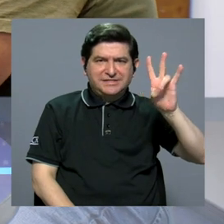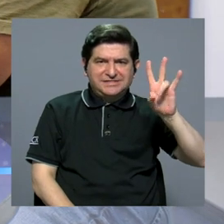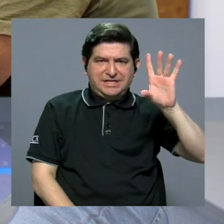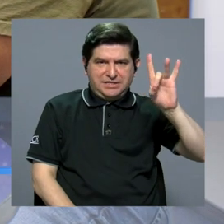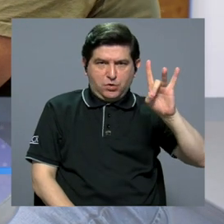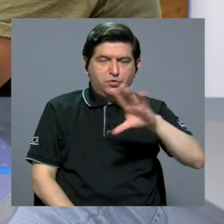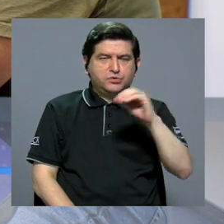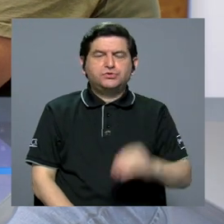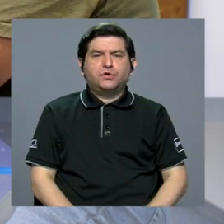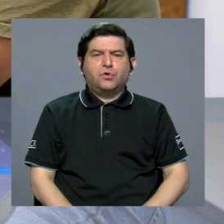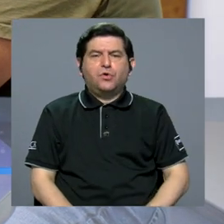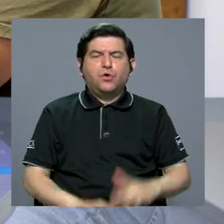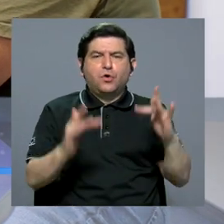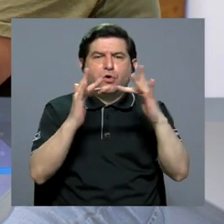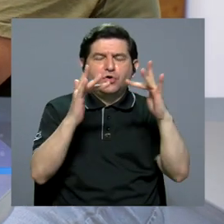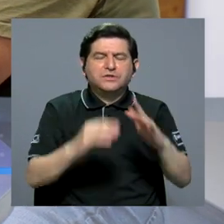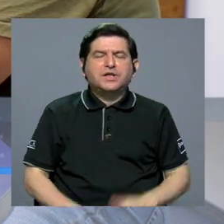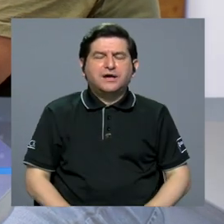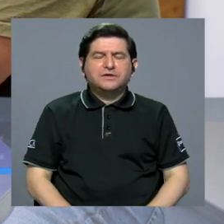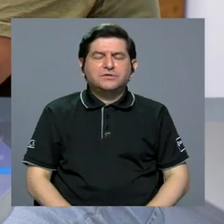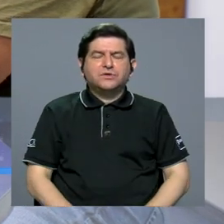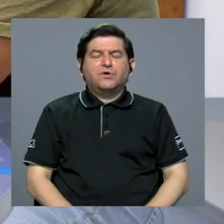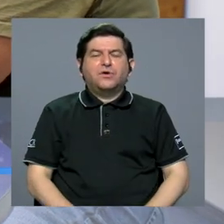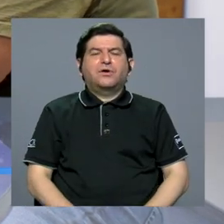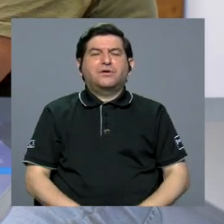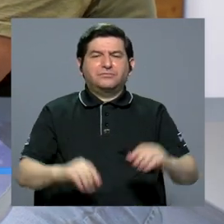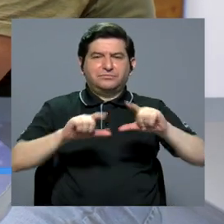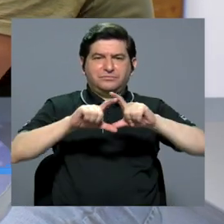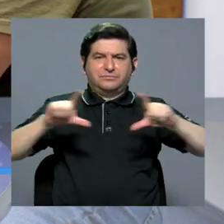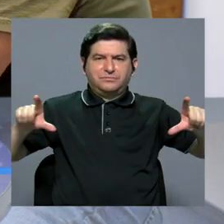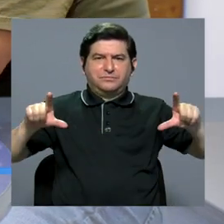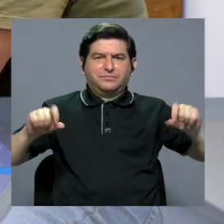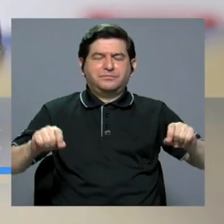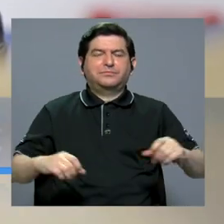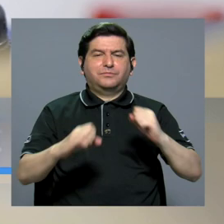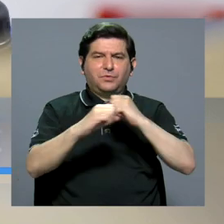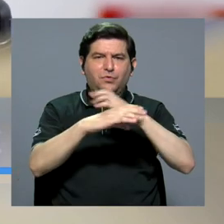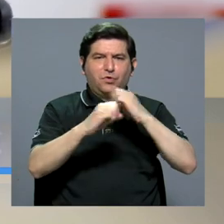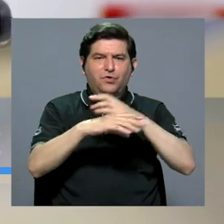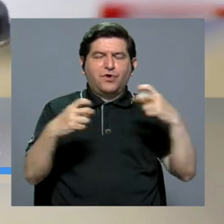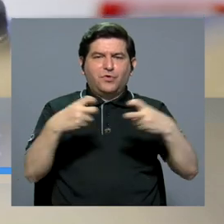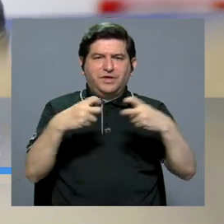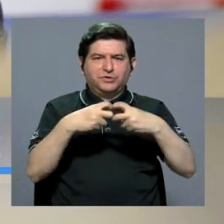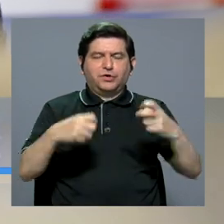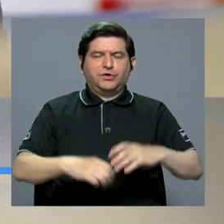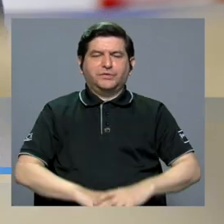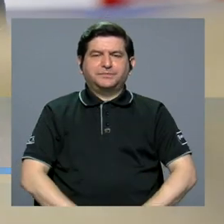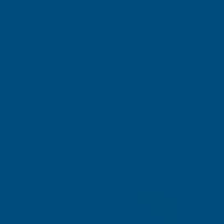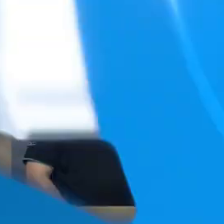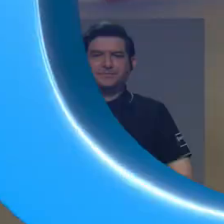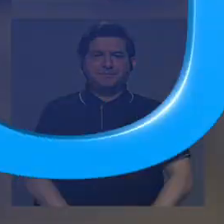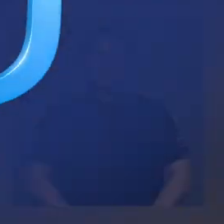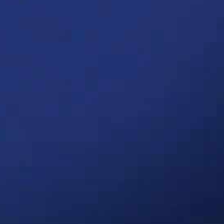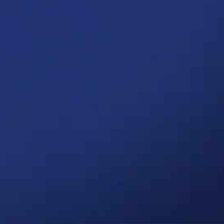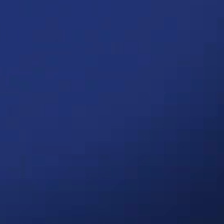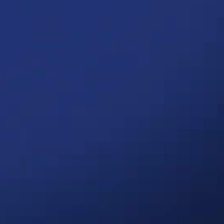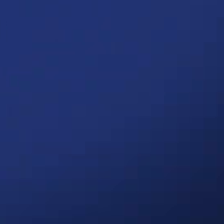2511-6978 o escribir a escuelaparapadresiip@gmail.com.